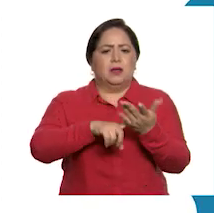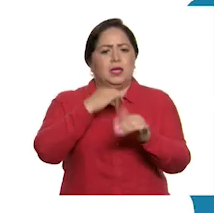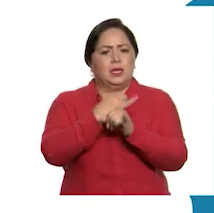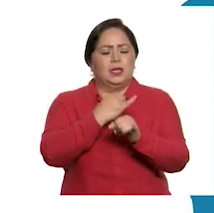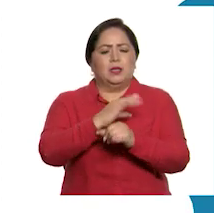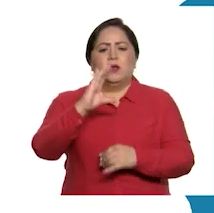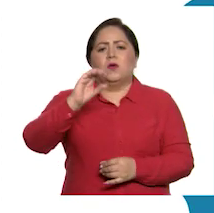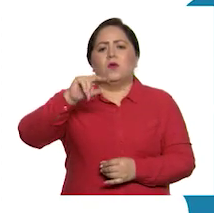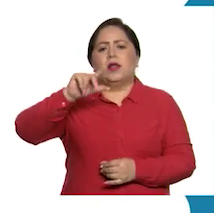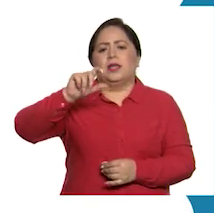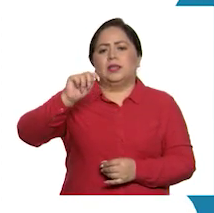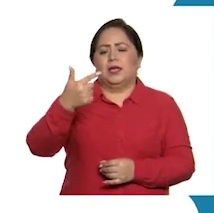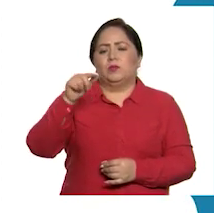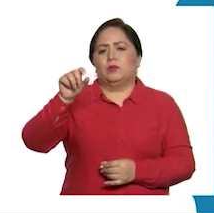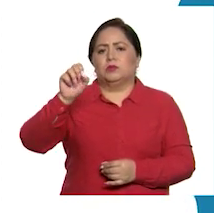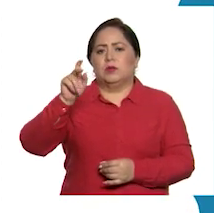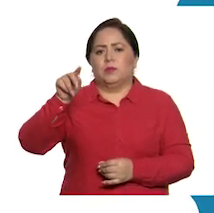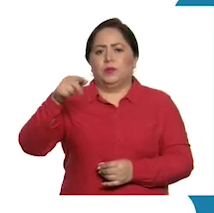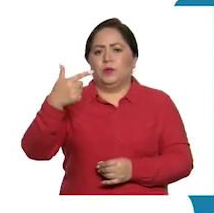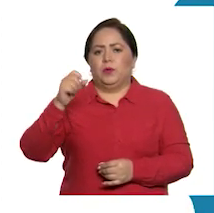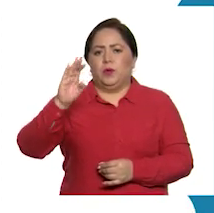página